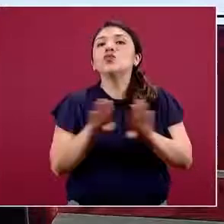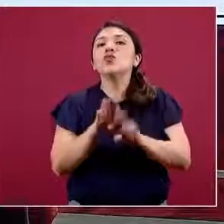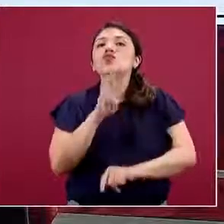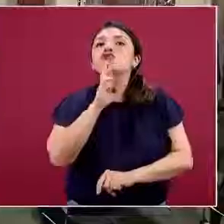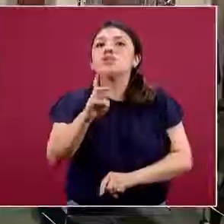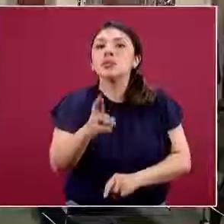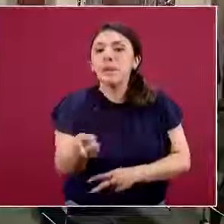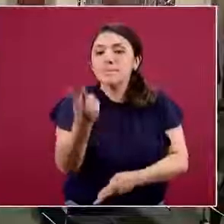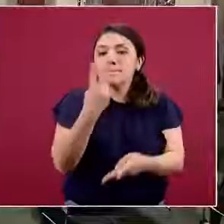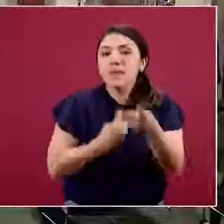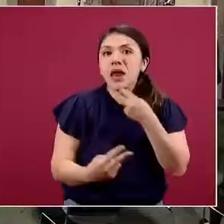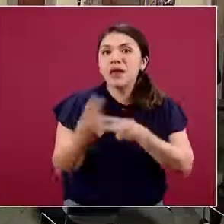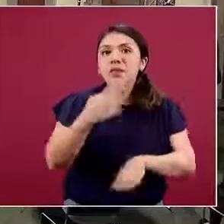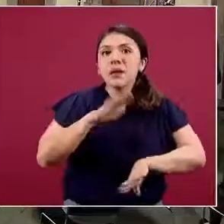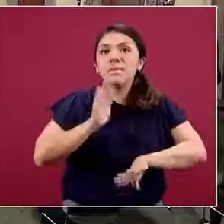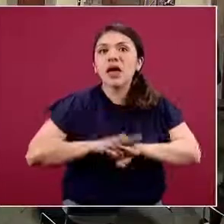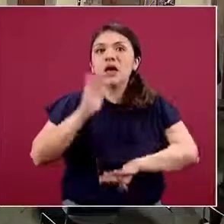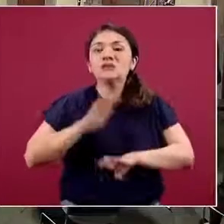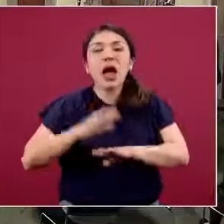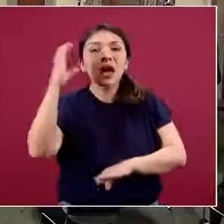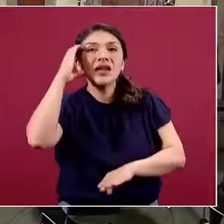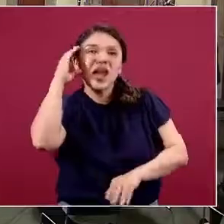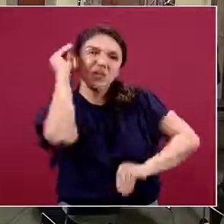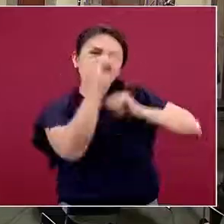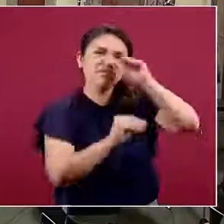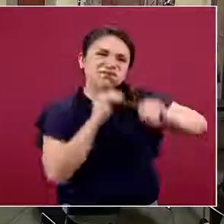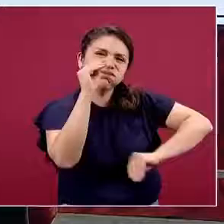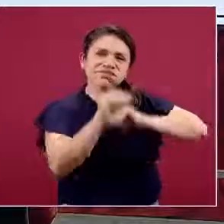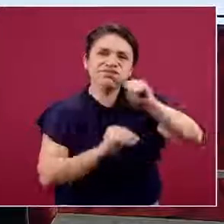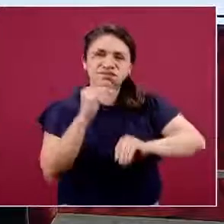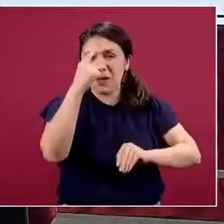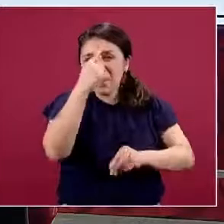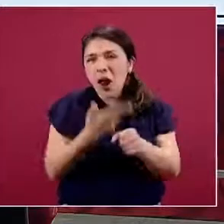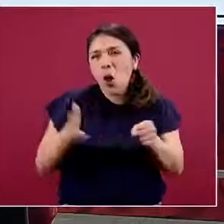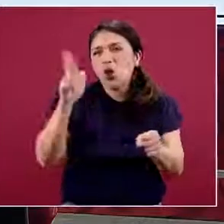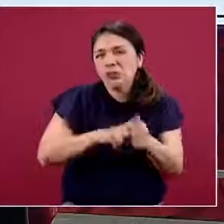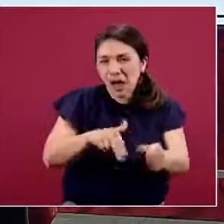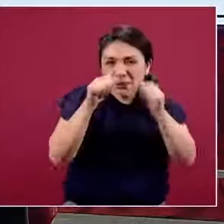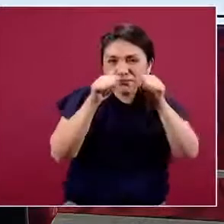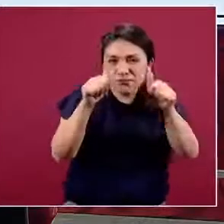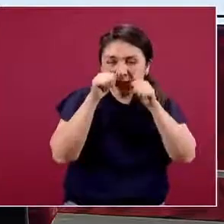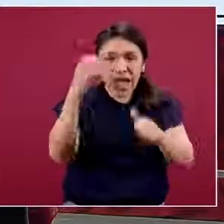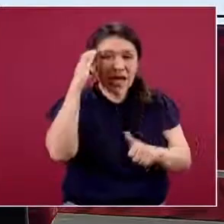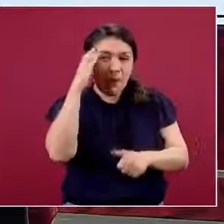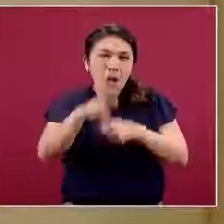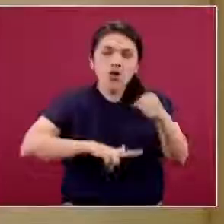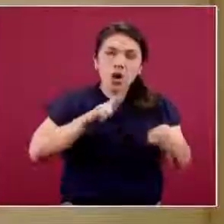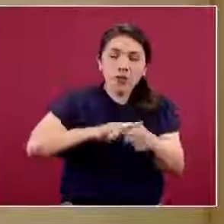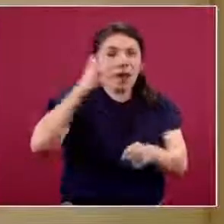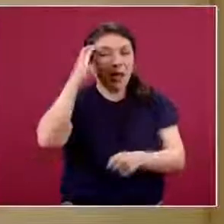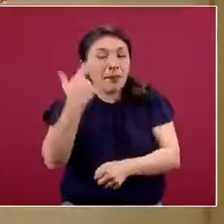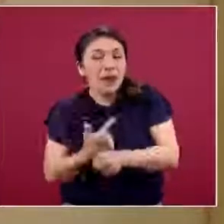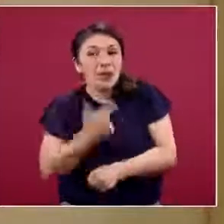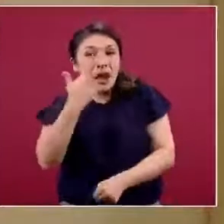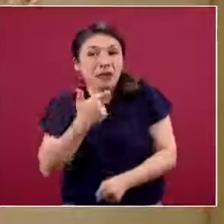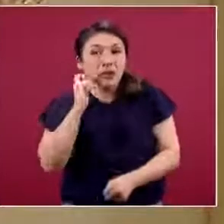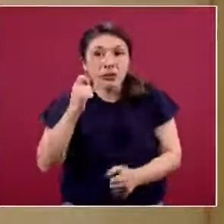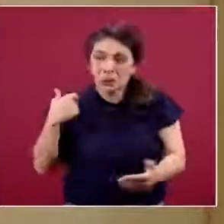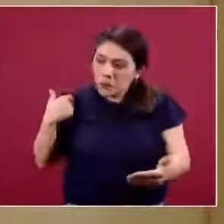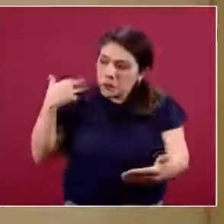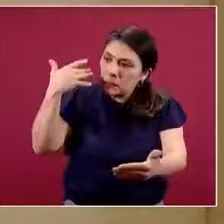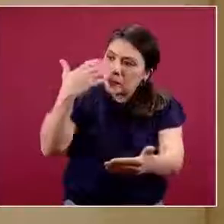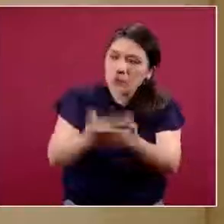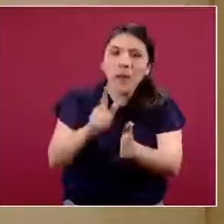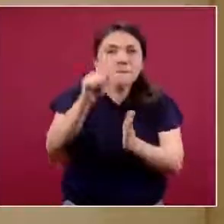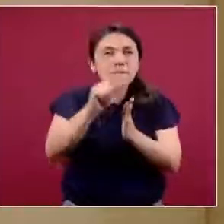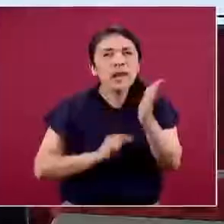y el crecimiento del número de camas, tanto camas generales como camas críticas, que se dieron a lo largo de